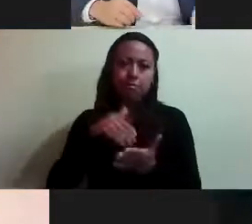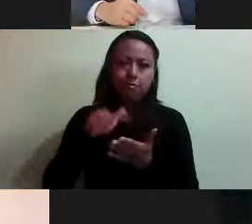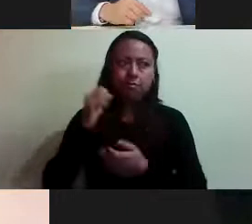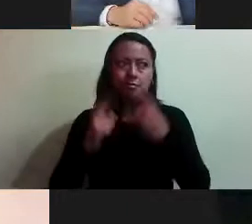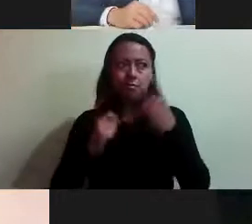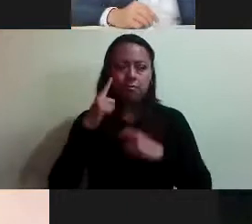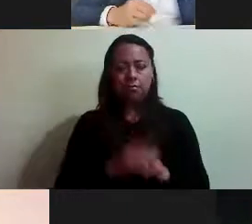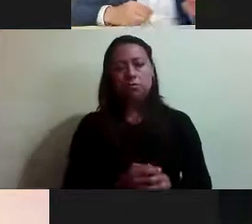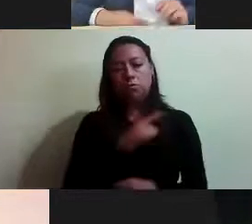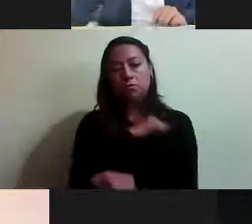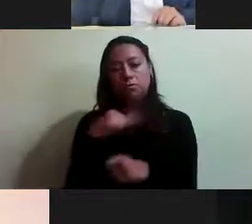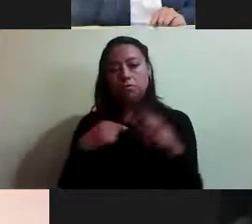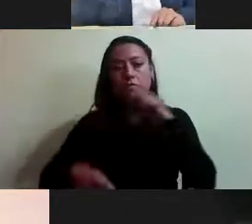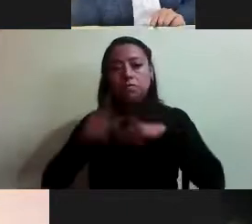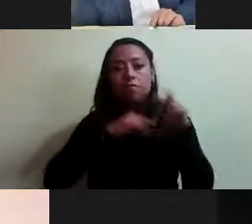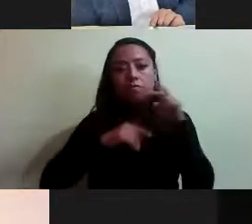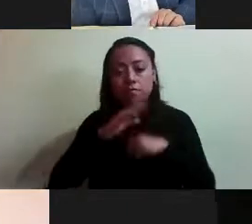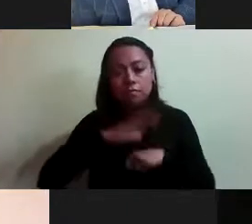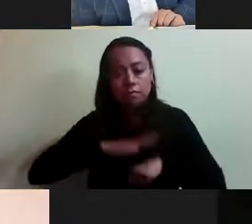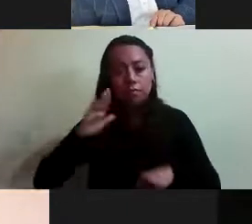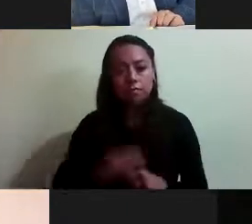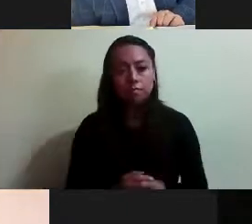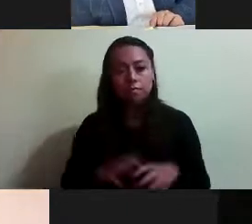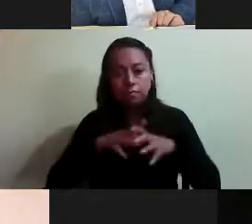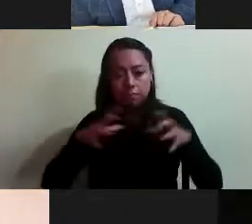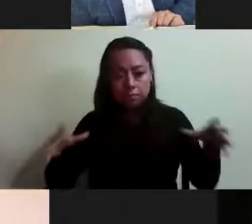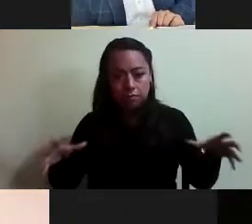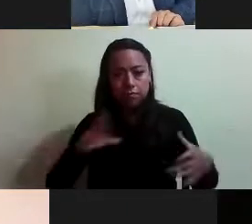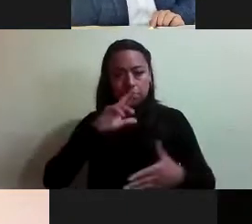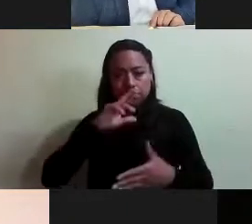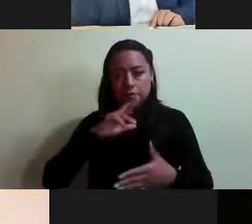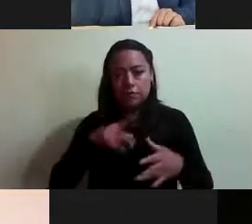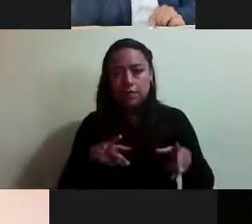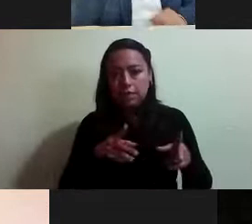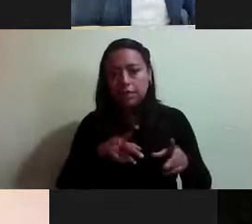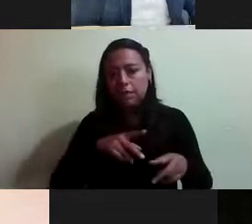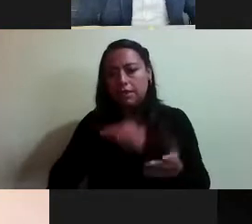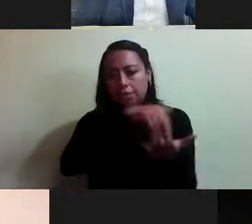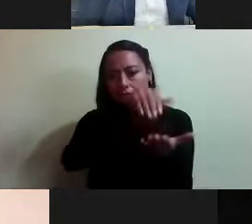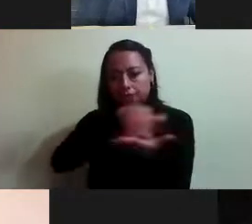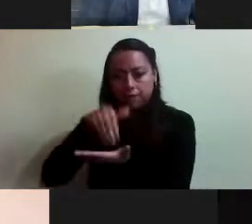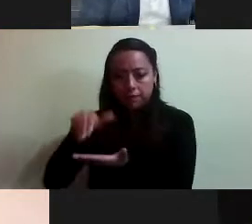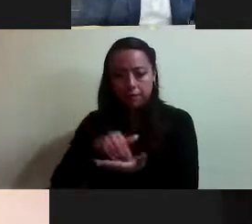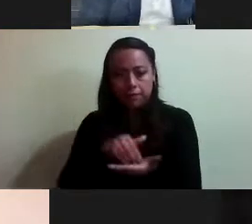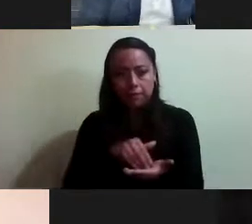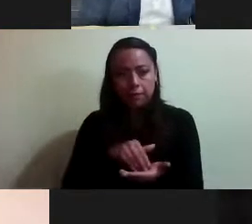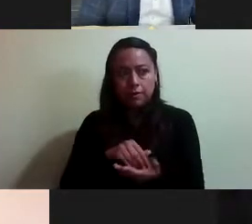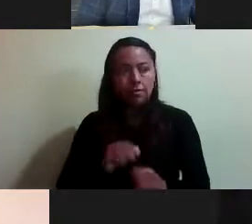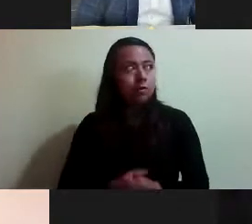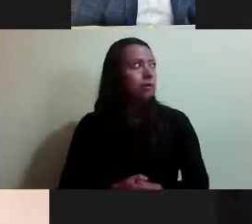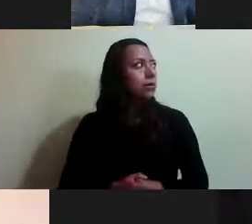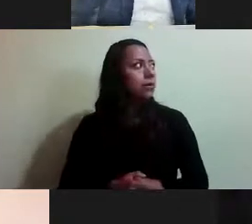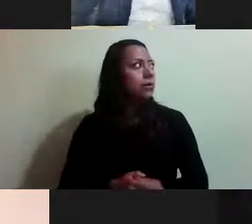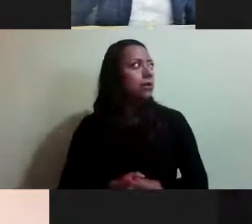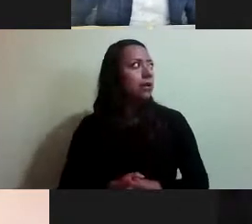nosotros estábamos más preocupados que fueran mucho más amplios los recortes, porque sí hubo afectaciones